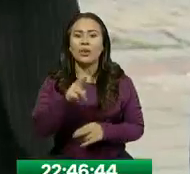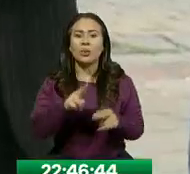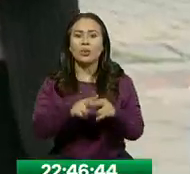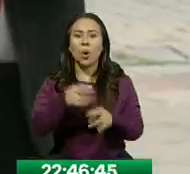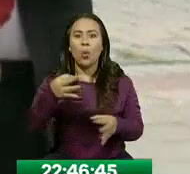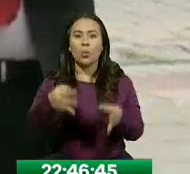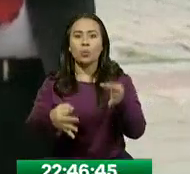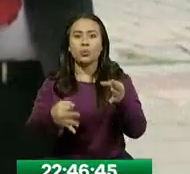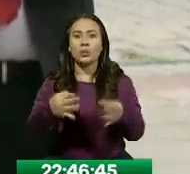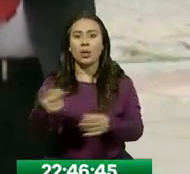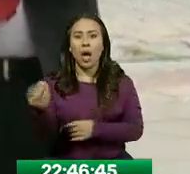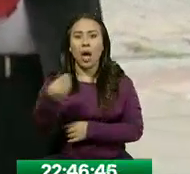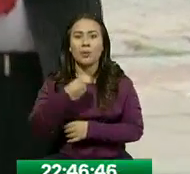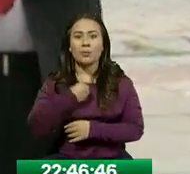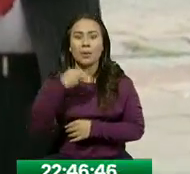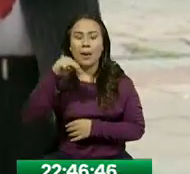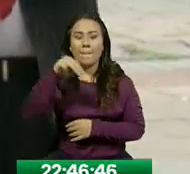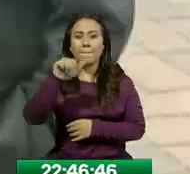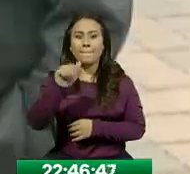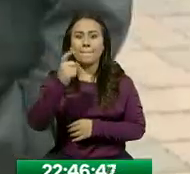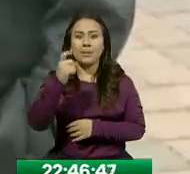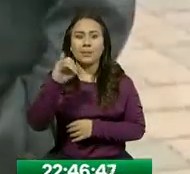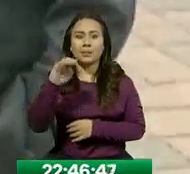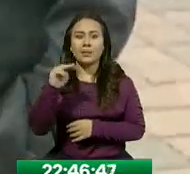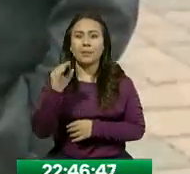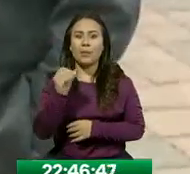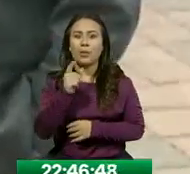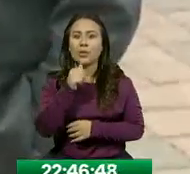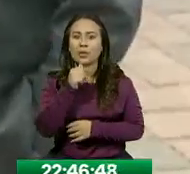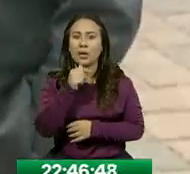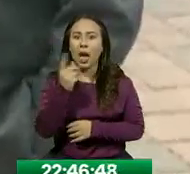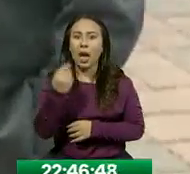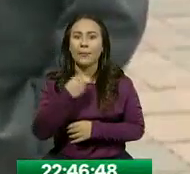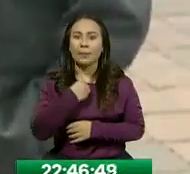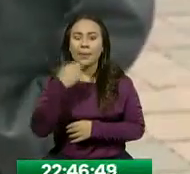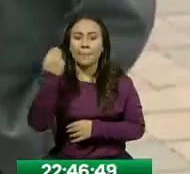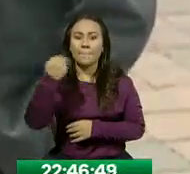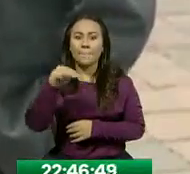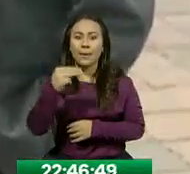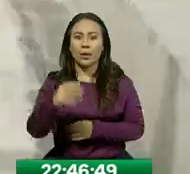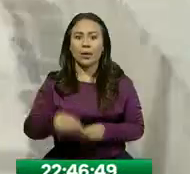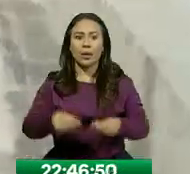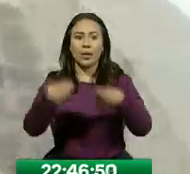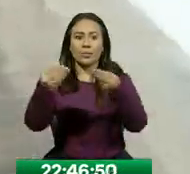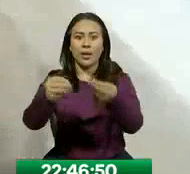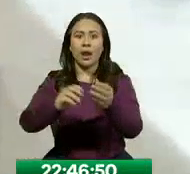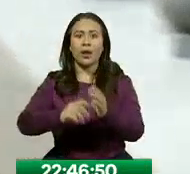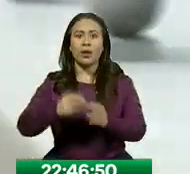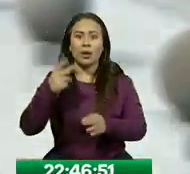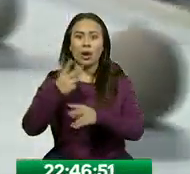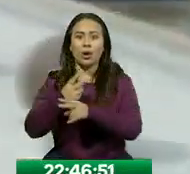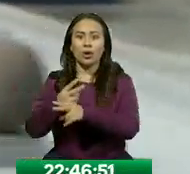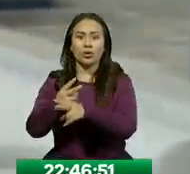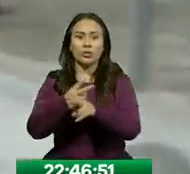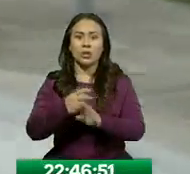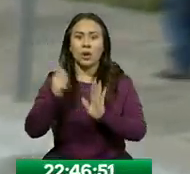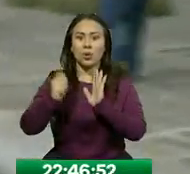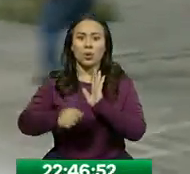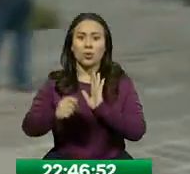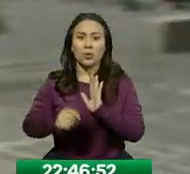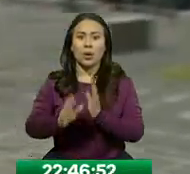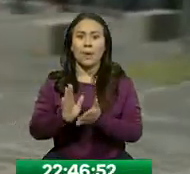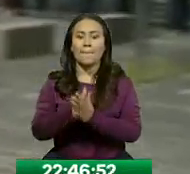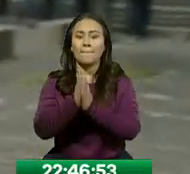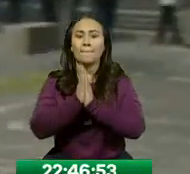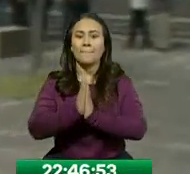Según Máximo Rivera, quien es otro de los denunciantes, este miércoles presentarán ante el Consejo de la Judicatura el pedido para la suspensión de jueces y